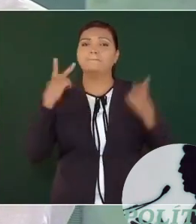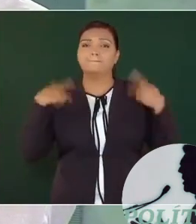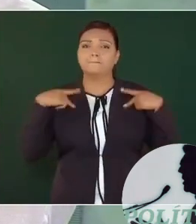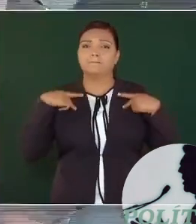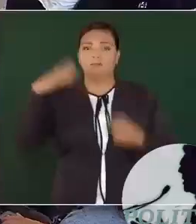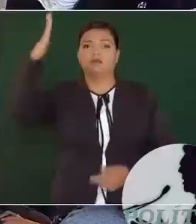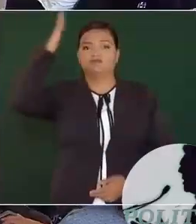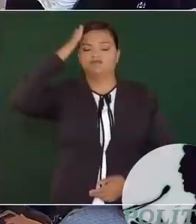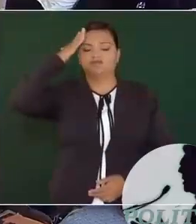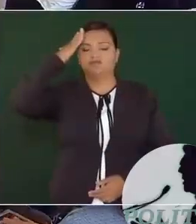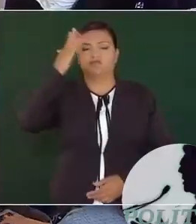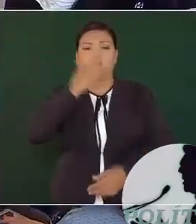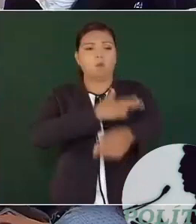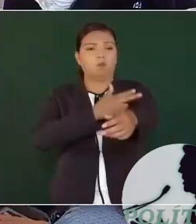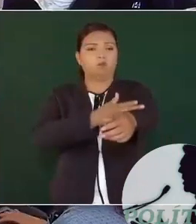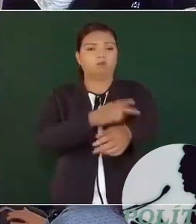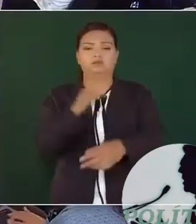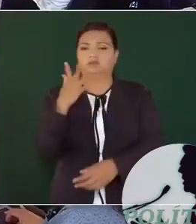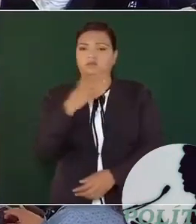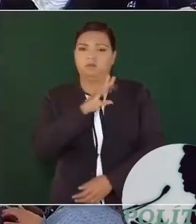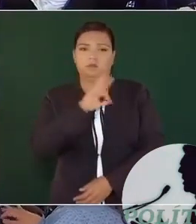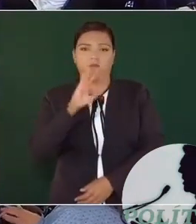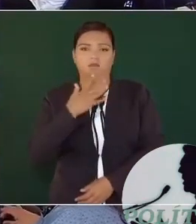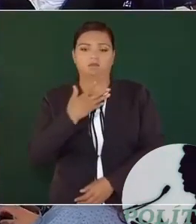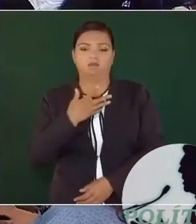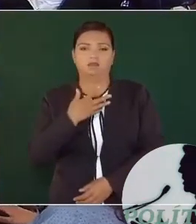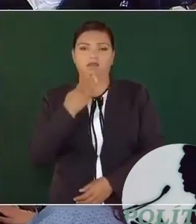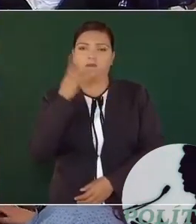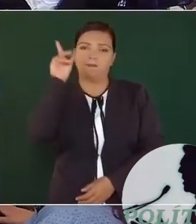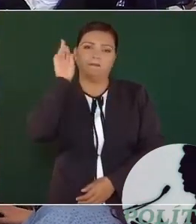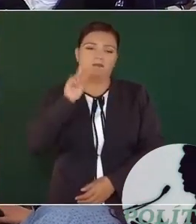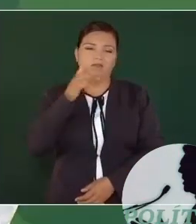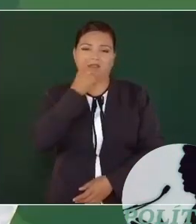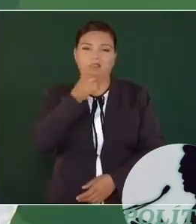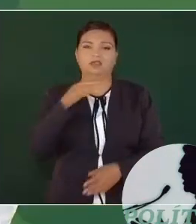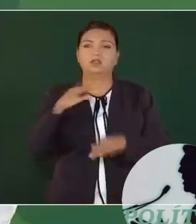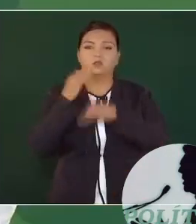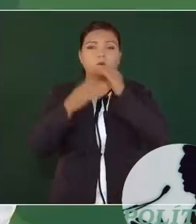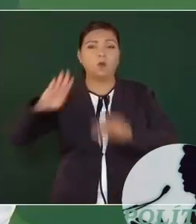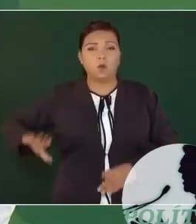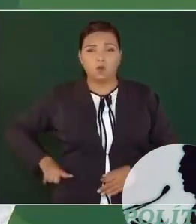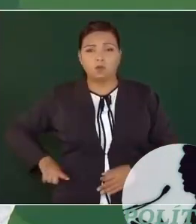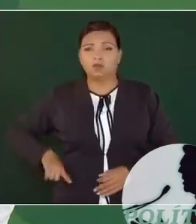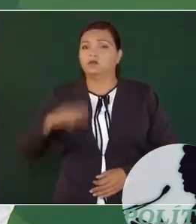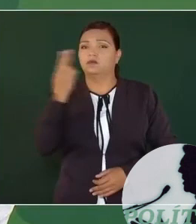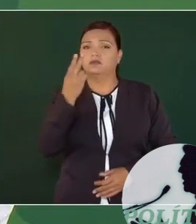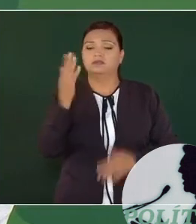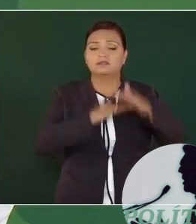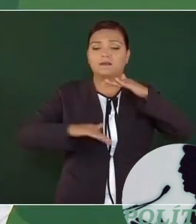honestas. Les diría que un buen gobierno depende fundamentalmente de eso,